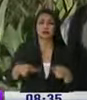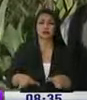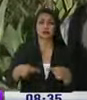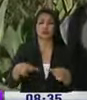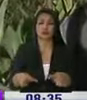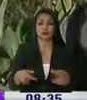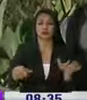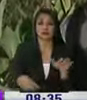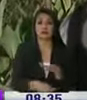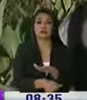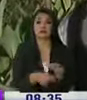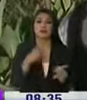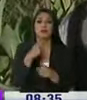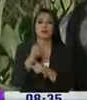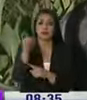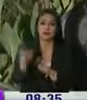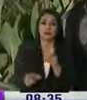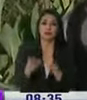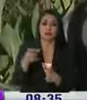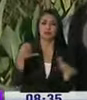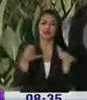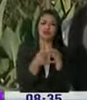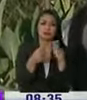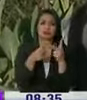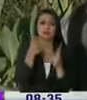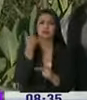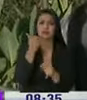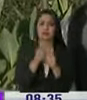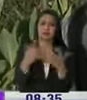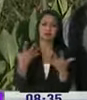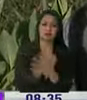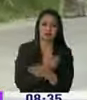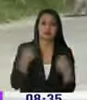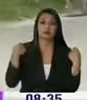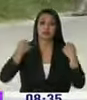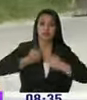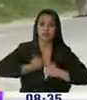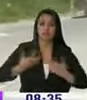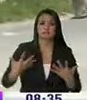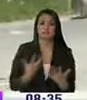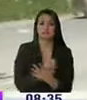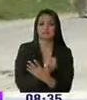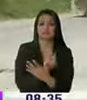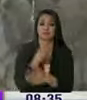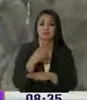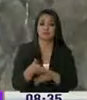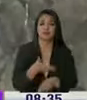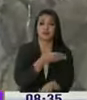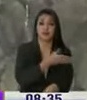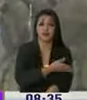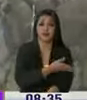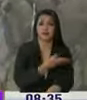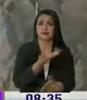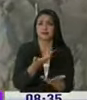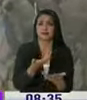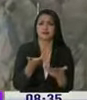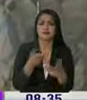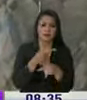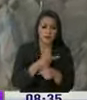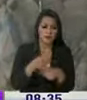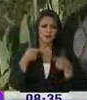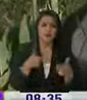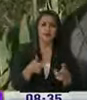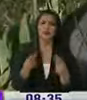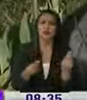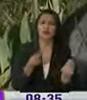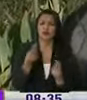esconde, hay violaciones, le quitan los celulares, las mochilas a los niños. Expresan que han tenido que hacer maromas para cuidar a los suyos.